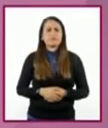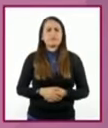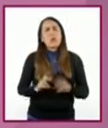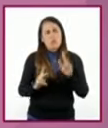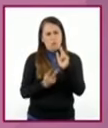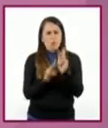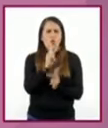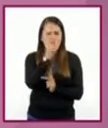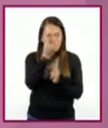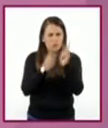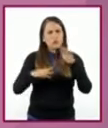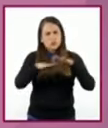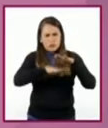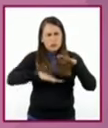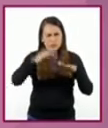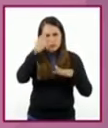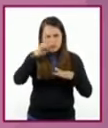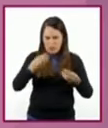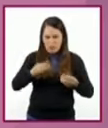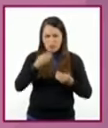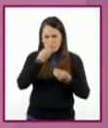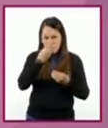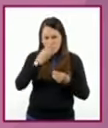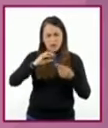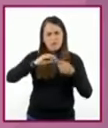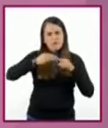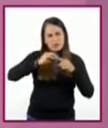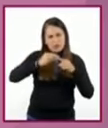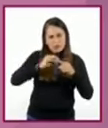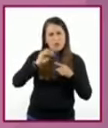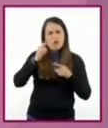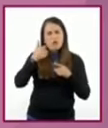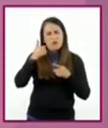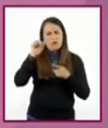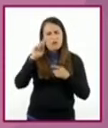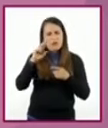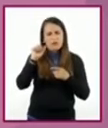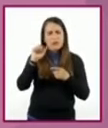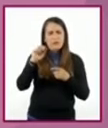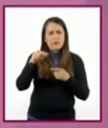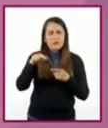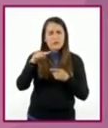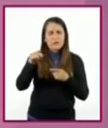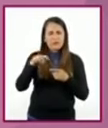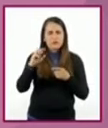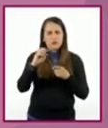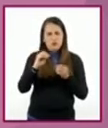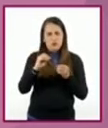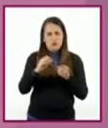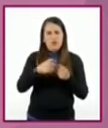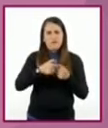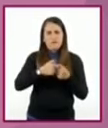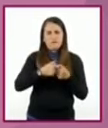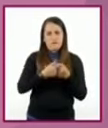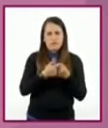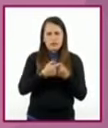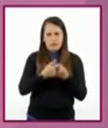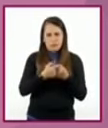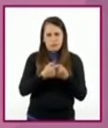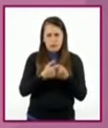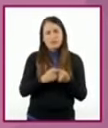básicos para el hombre, como frijol, garbanzo, cacahuate y lenteja. ¡Ja! También el tamarindo.